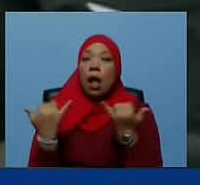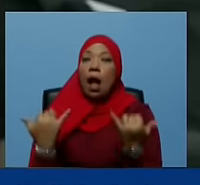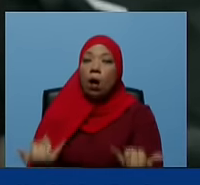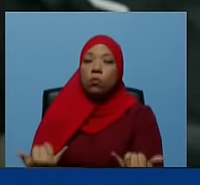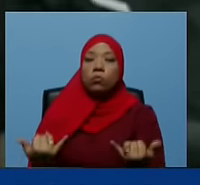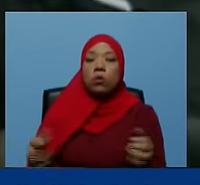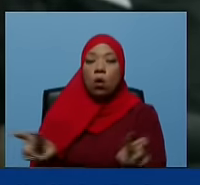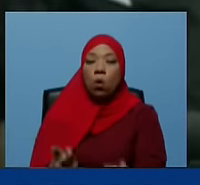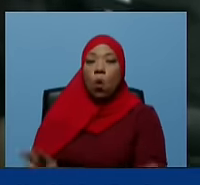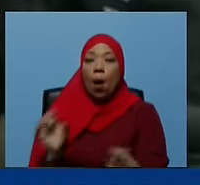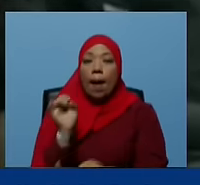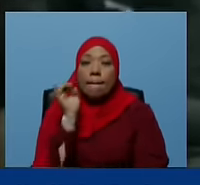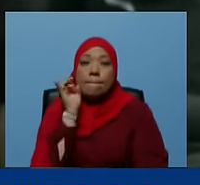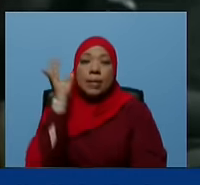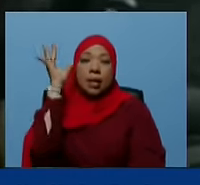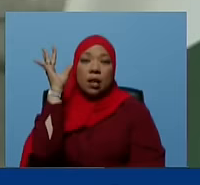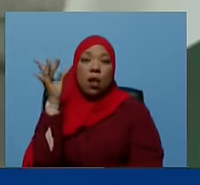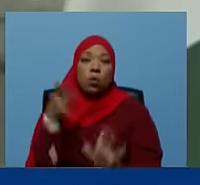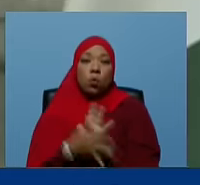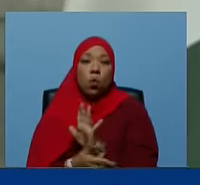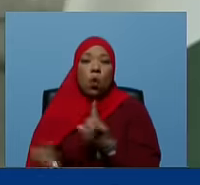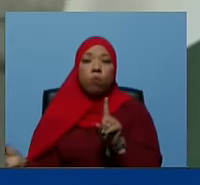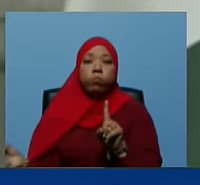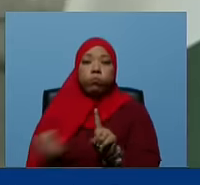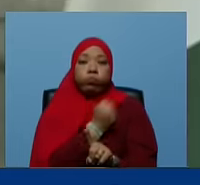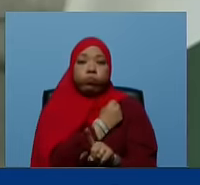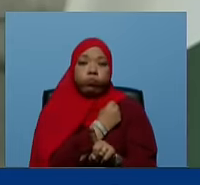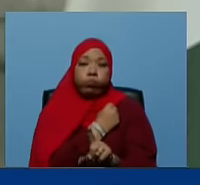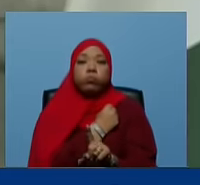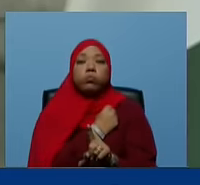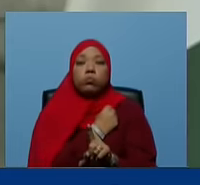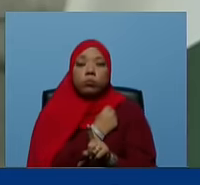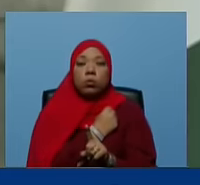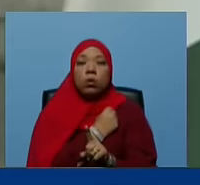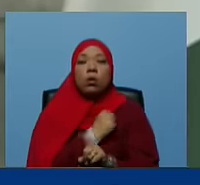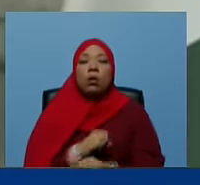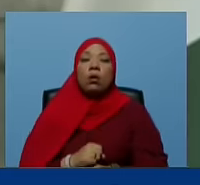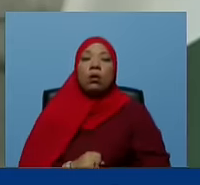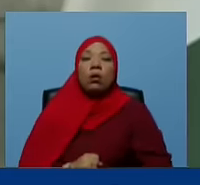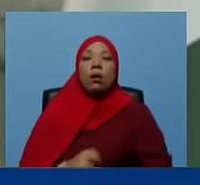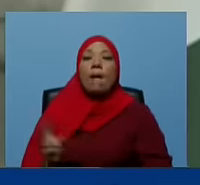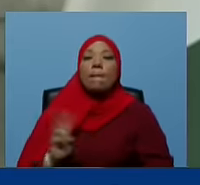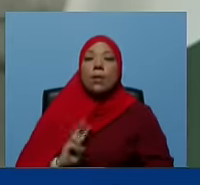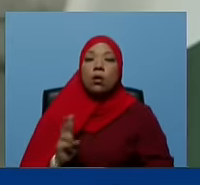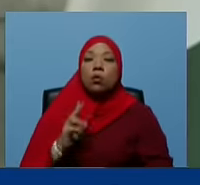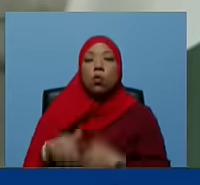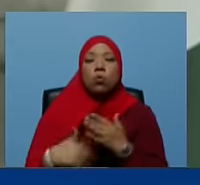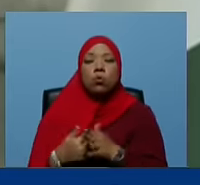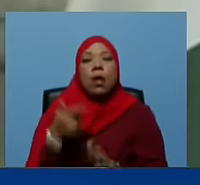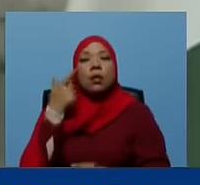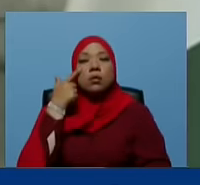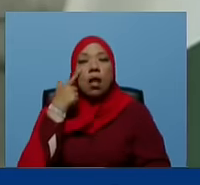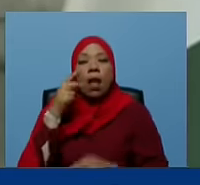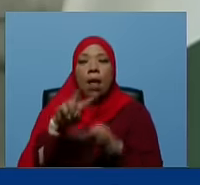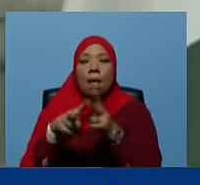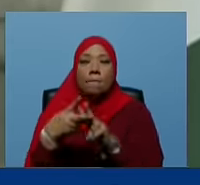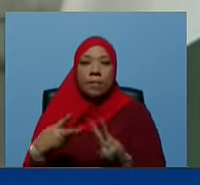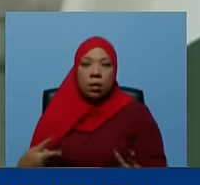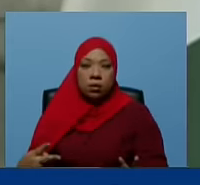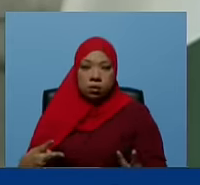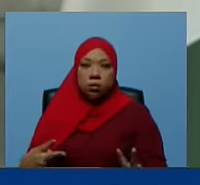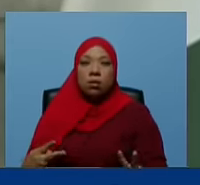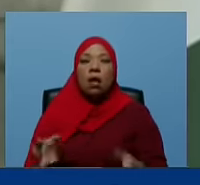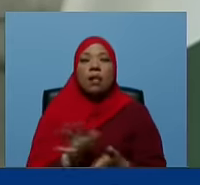Recientemente intentaron el último zarpazo criminal fascista, pero Venezuela, como ustedes pueden ver, está en paz,